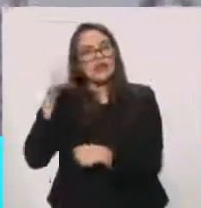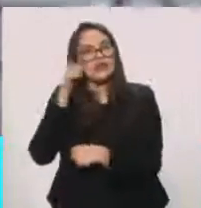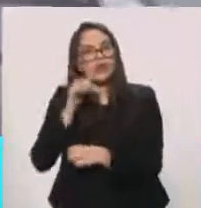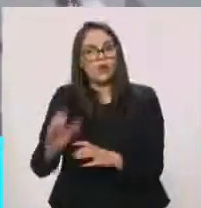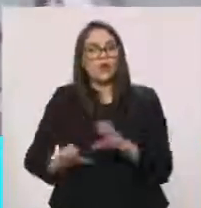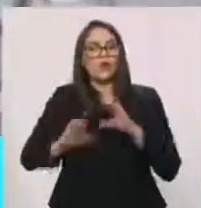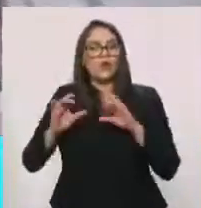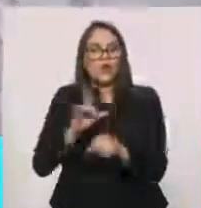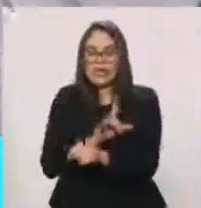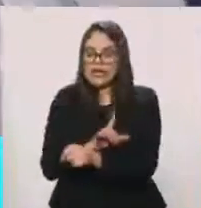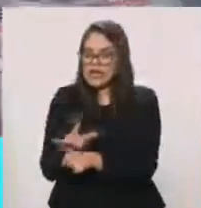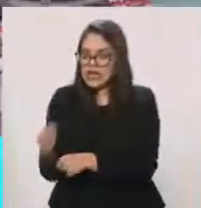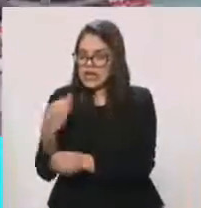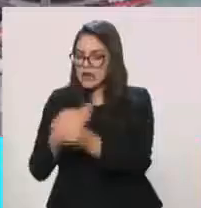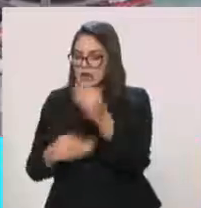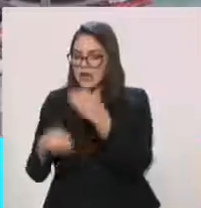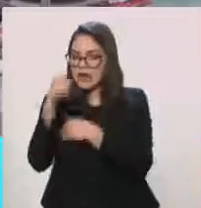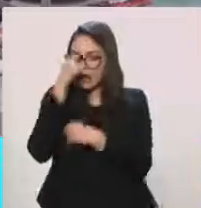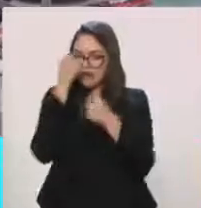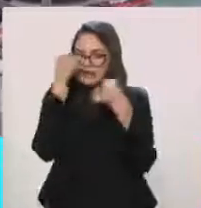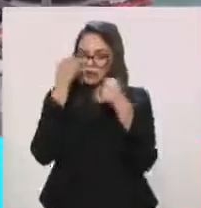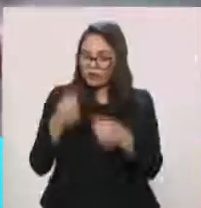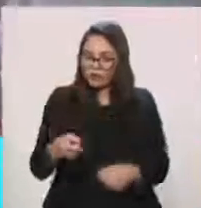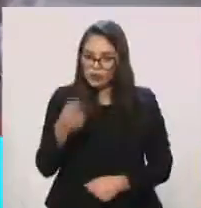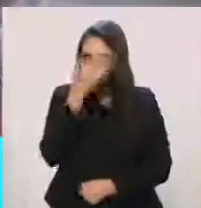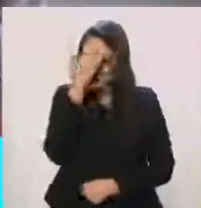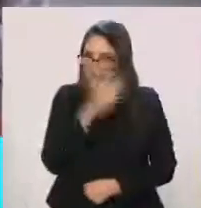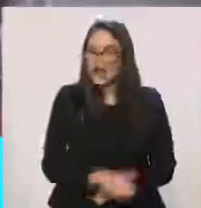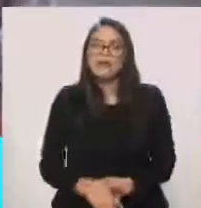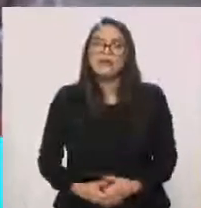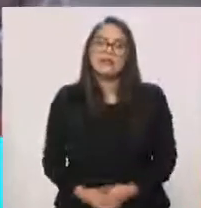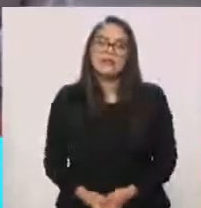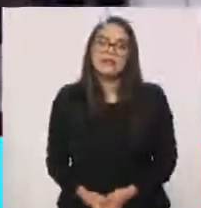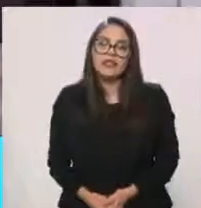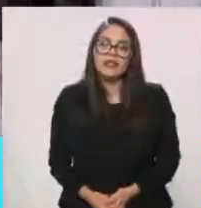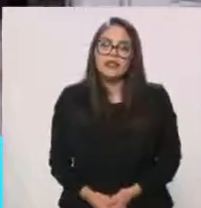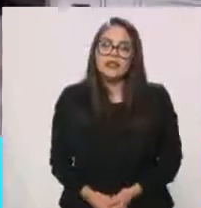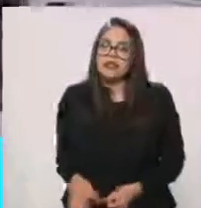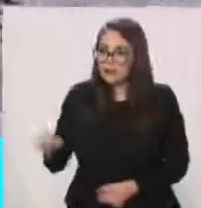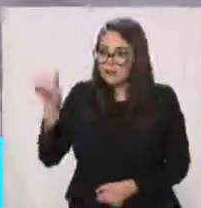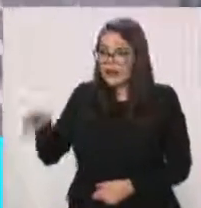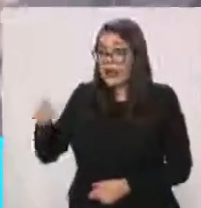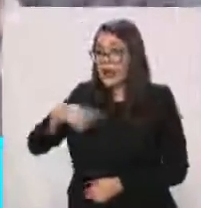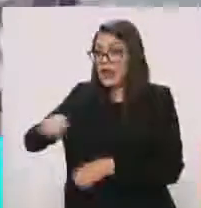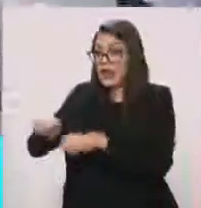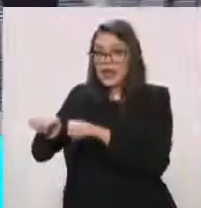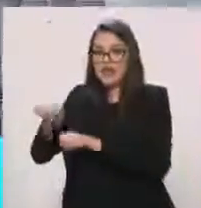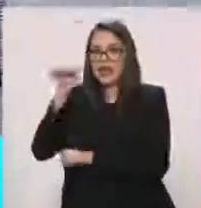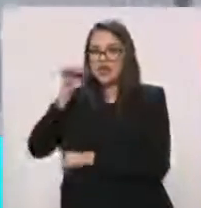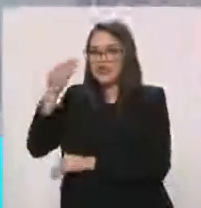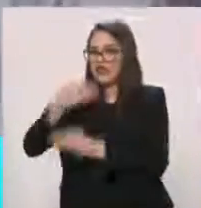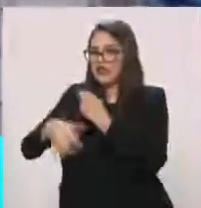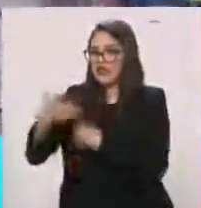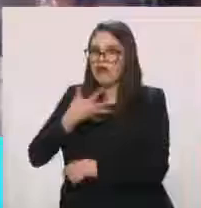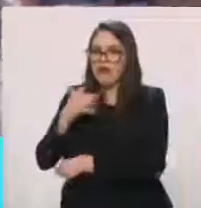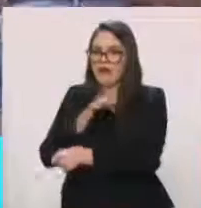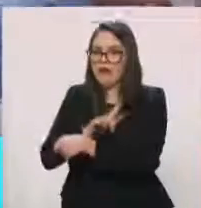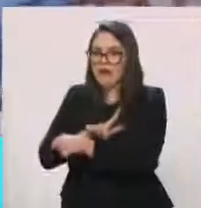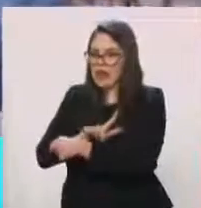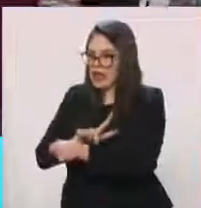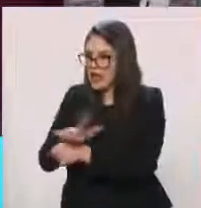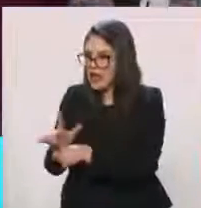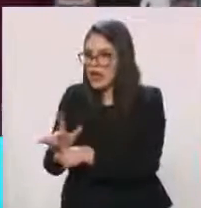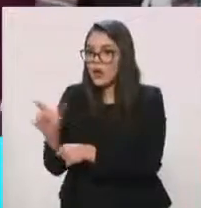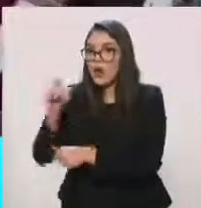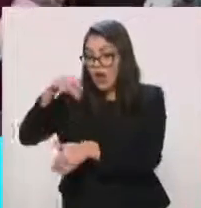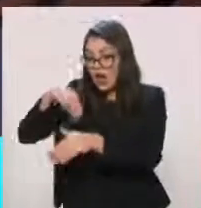alimentos sean seguros. Así es, todo el equipo está protegido, sigue un protocolo de limpieza al